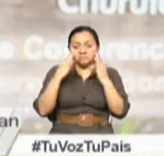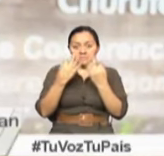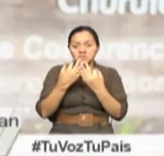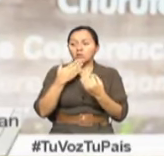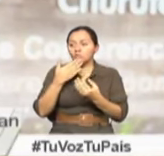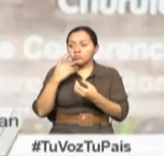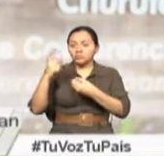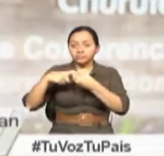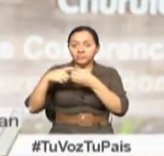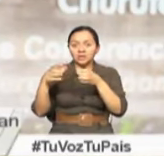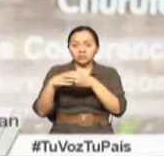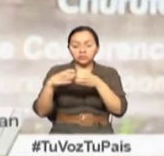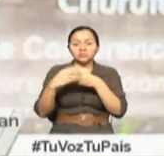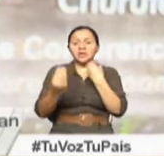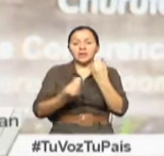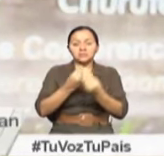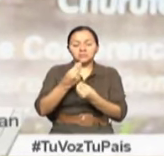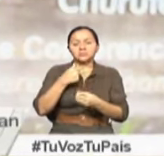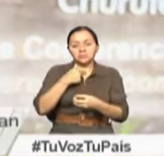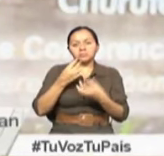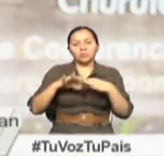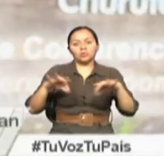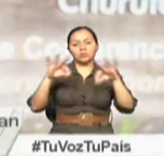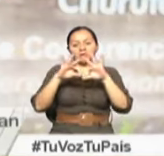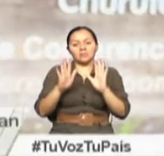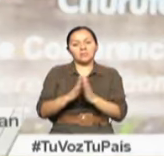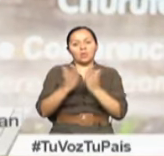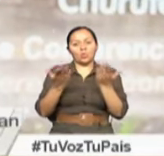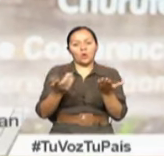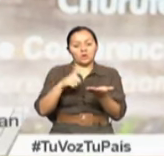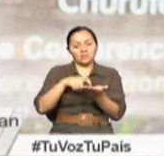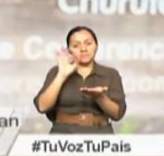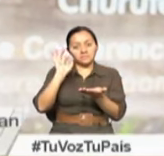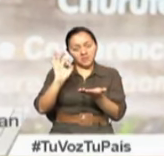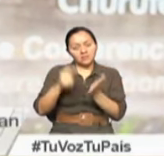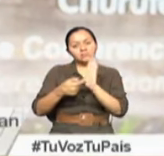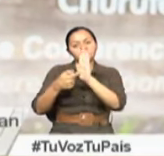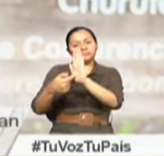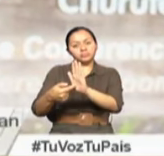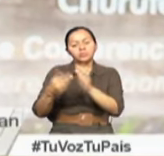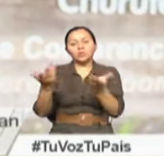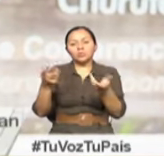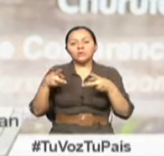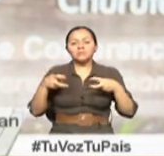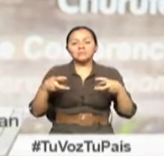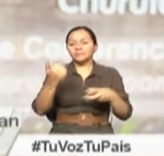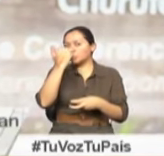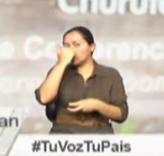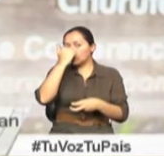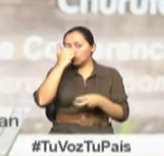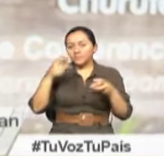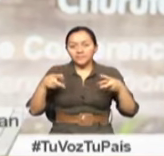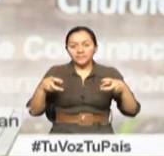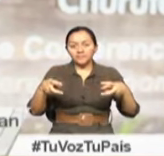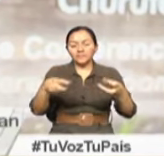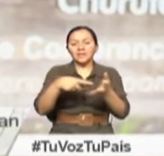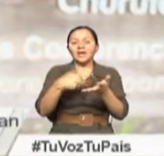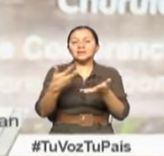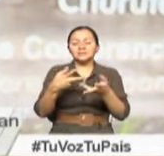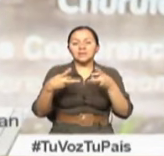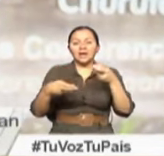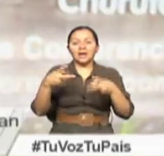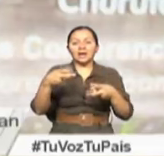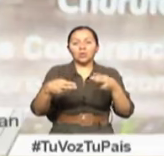el recurso a futuro, es decir, la sustentabilidad del recurso Cangrejo Rojo, el compromiso nuestro de hacer